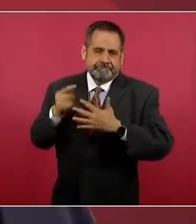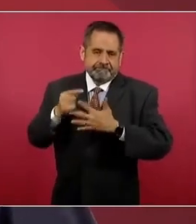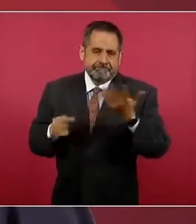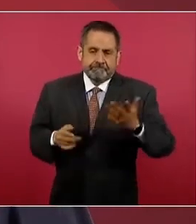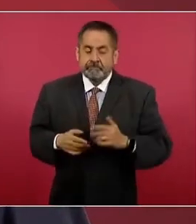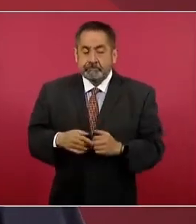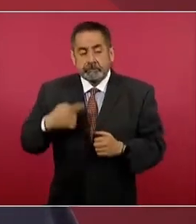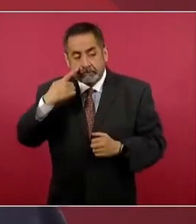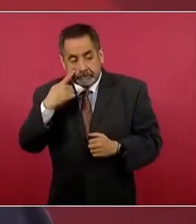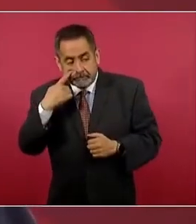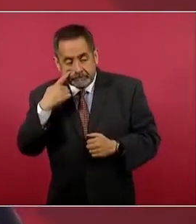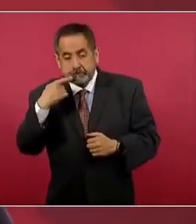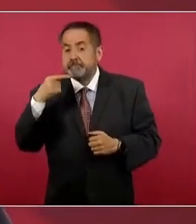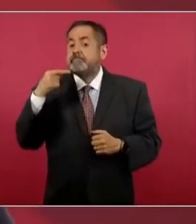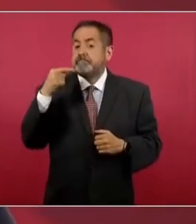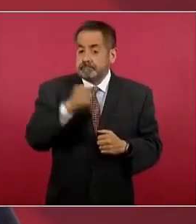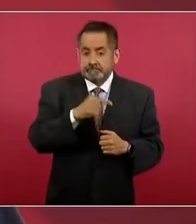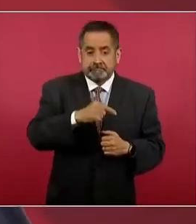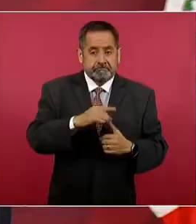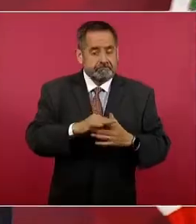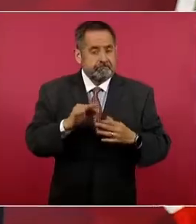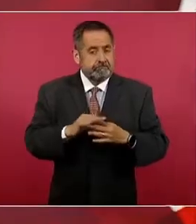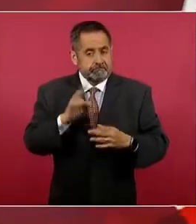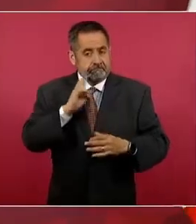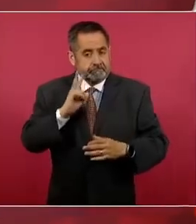Pero entonces él tiene